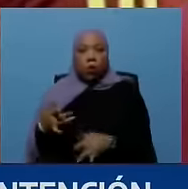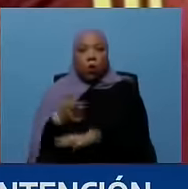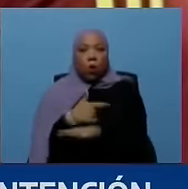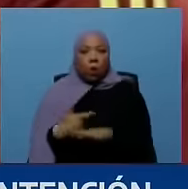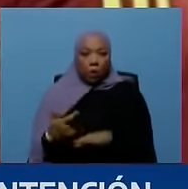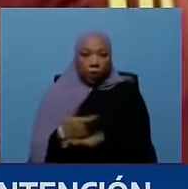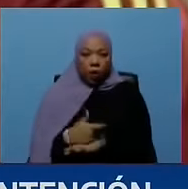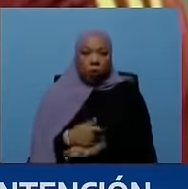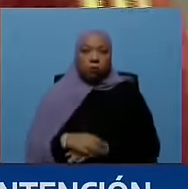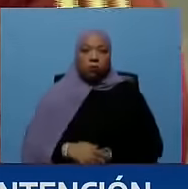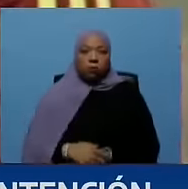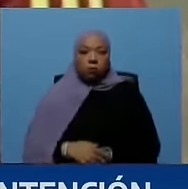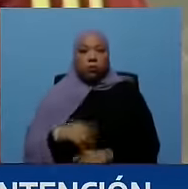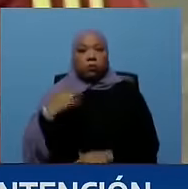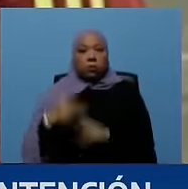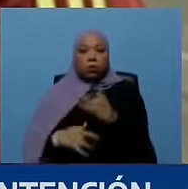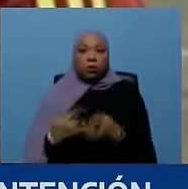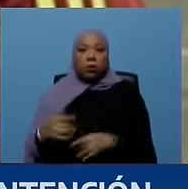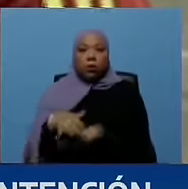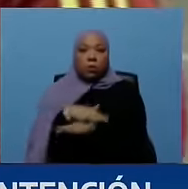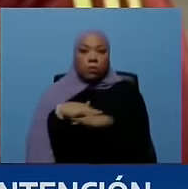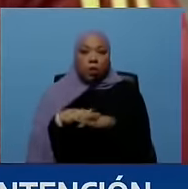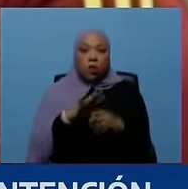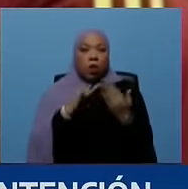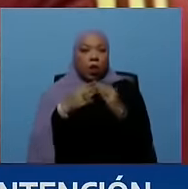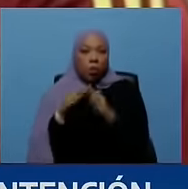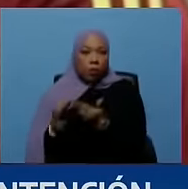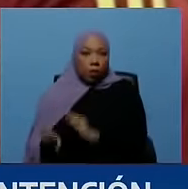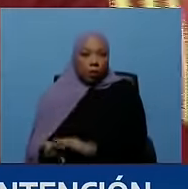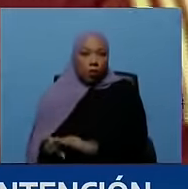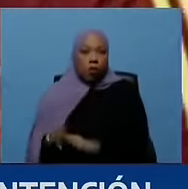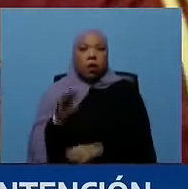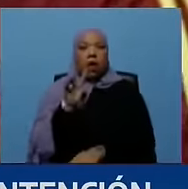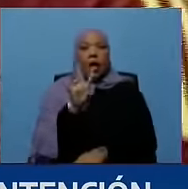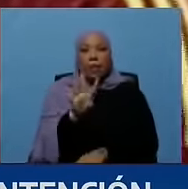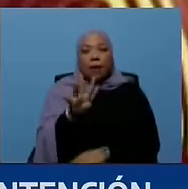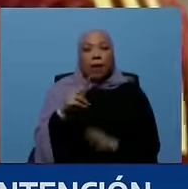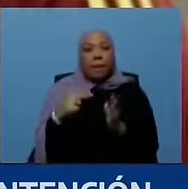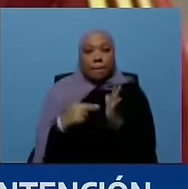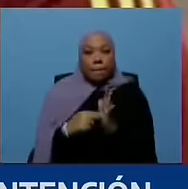Gobierno, esa data la hemos cruzado con el Ministerio de Comunas, y tenemos